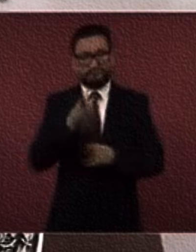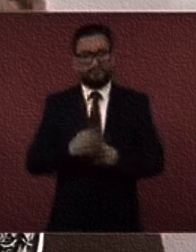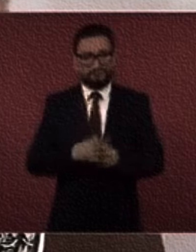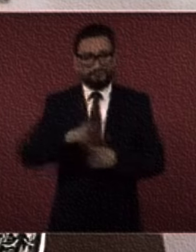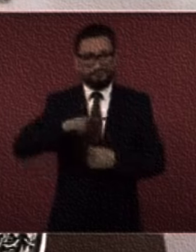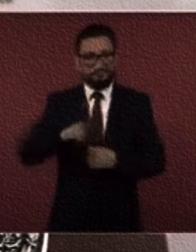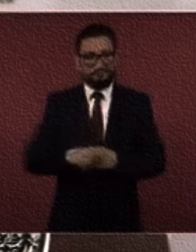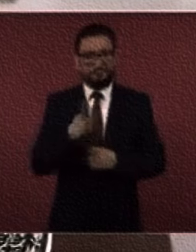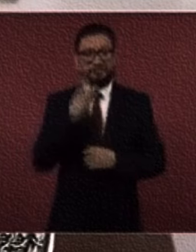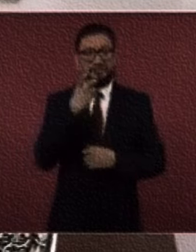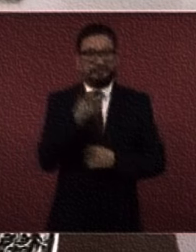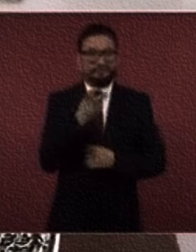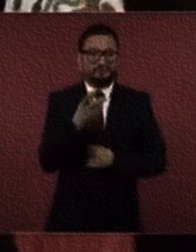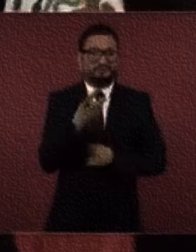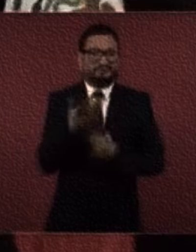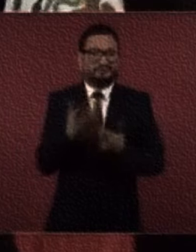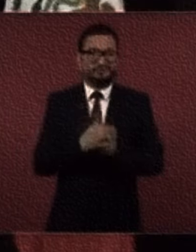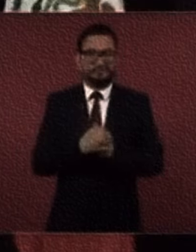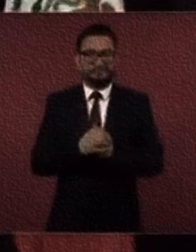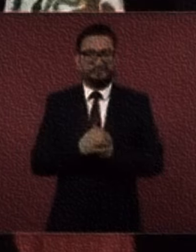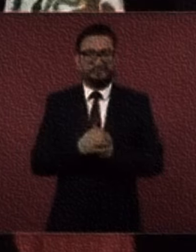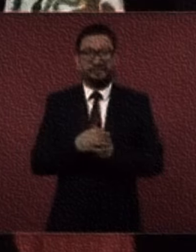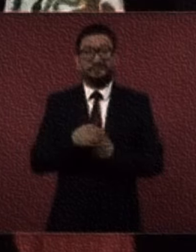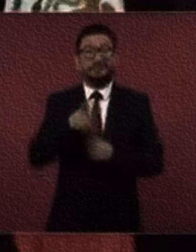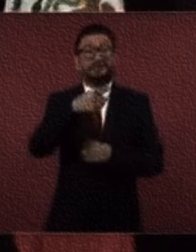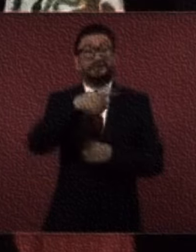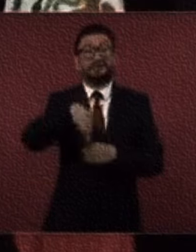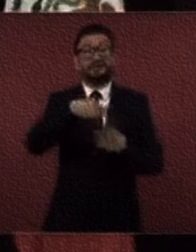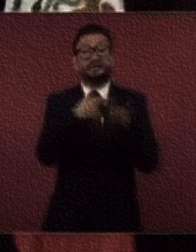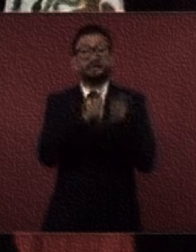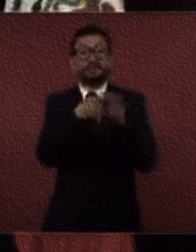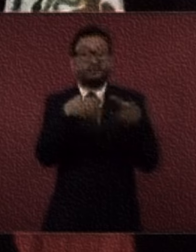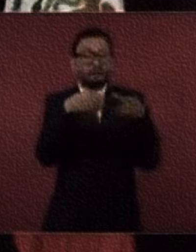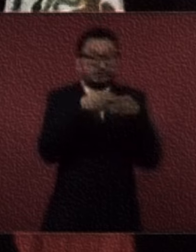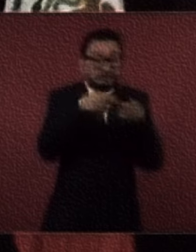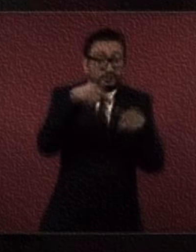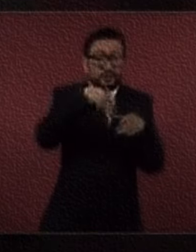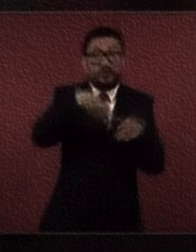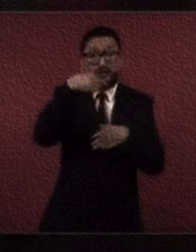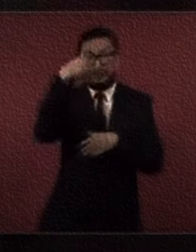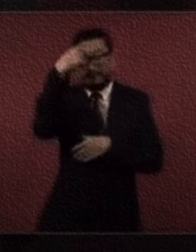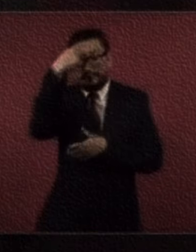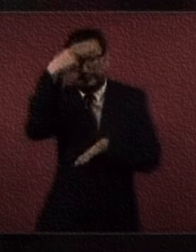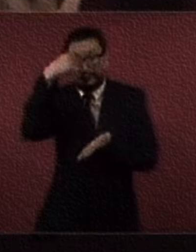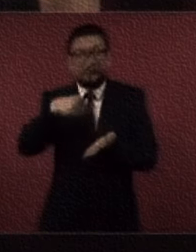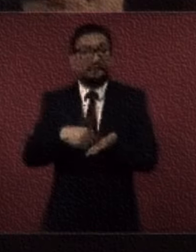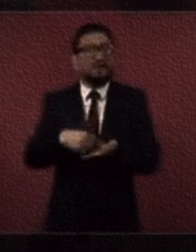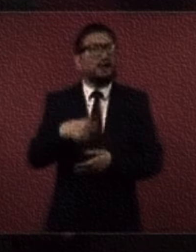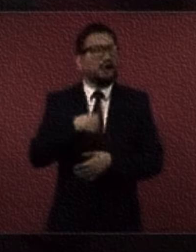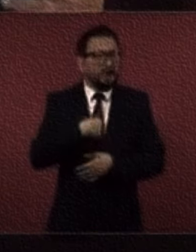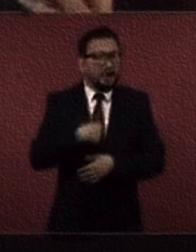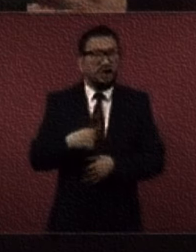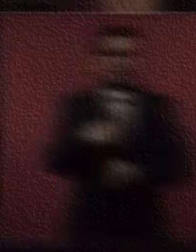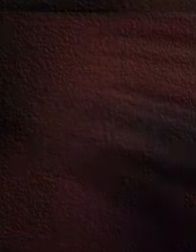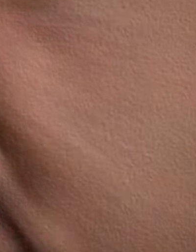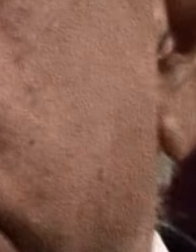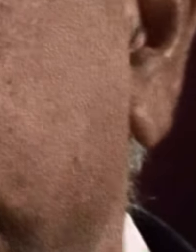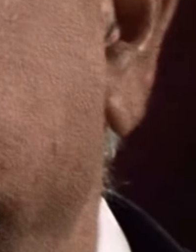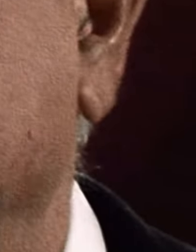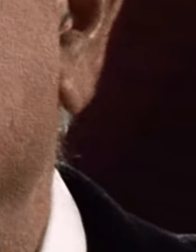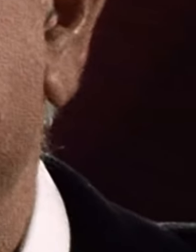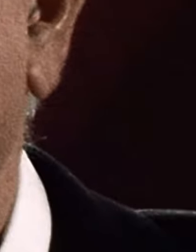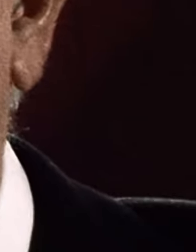Voy a cancelar mis cuentas en las redes sociales, no voy a recibir a nadie, menos a políticos, pero tampoco a la gente del pueblo a la que quiero mucho,